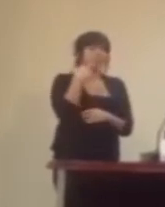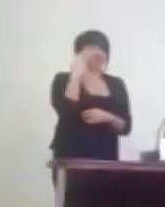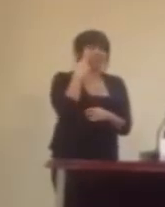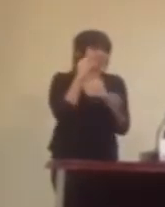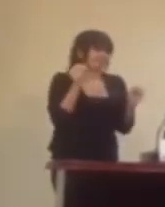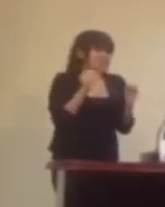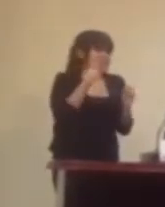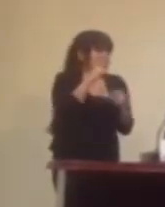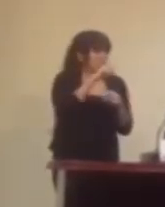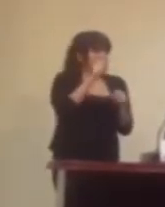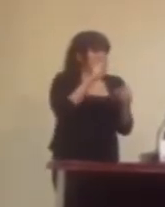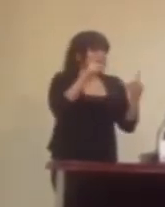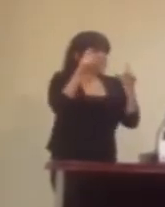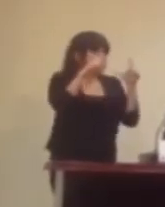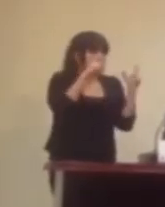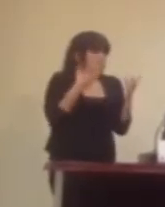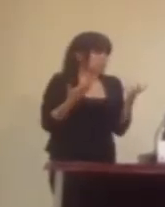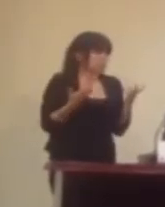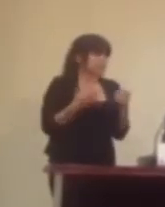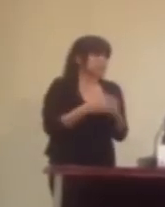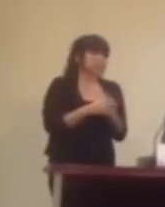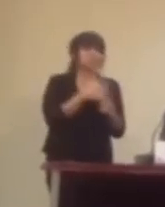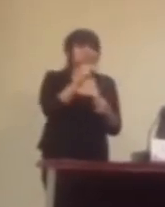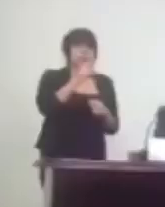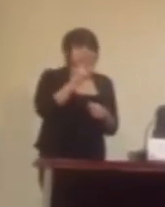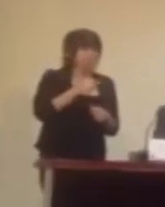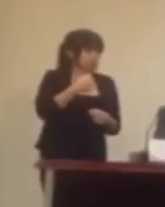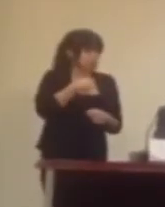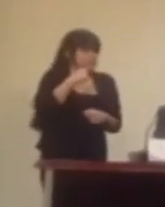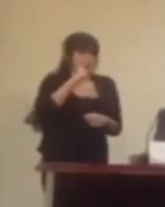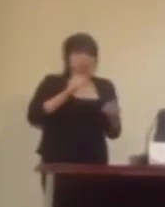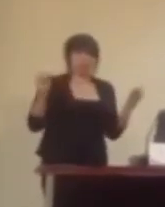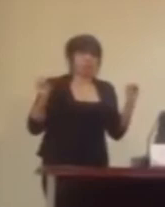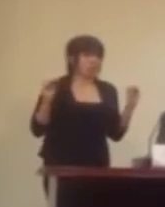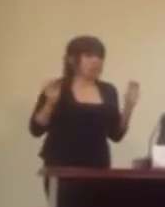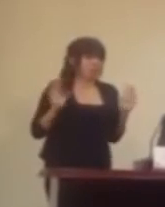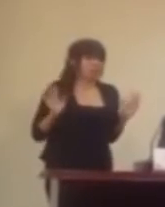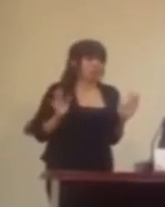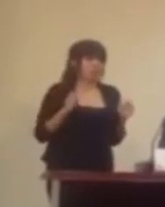que tuvo este martes por la mañana con su gabinete en el Ministerio de Hacienda.